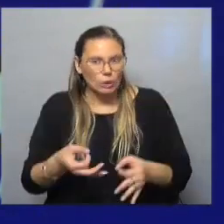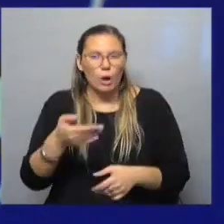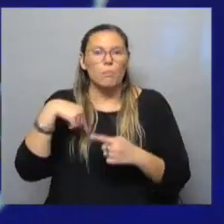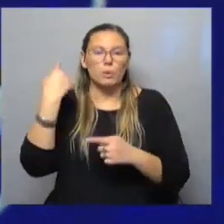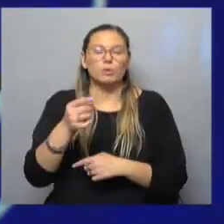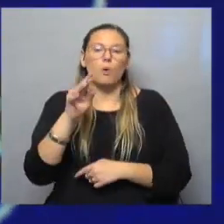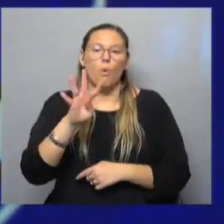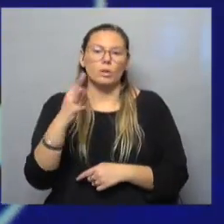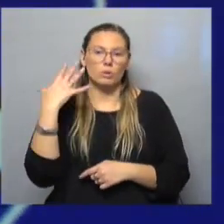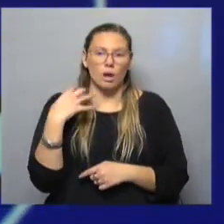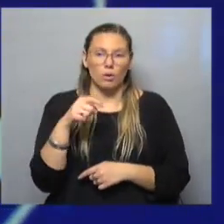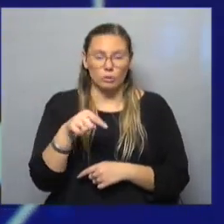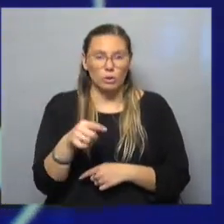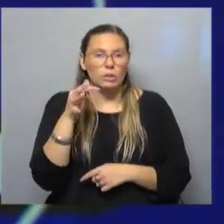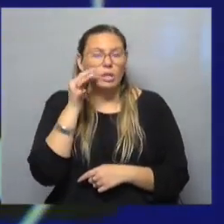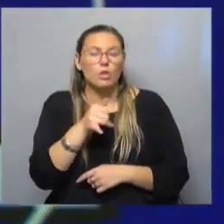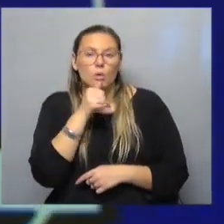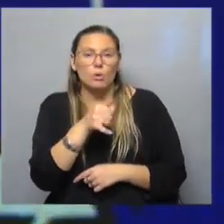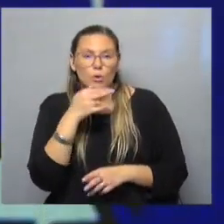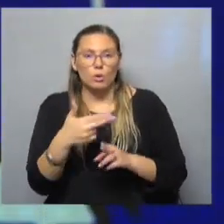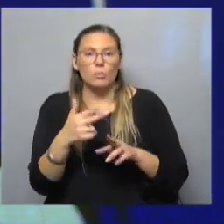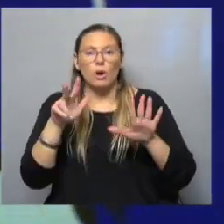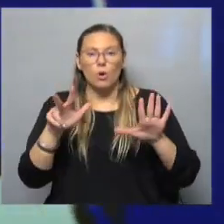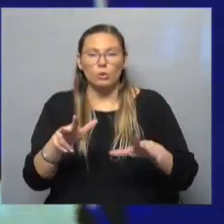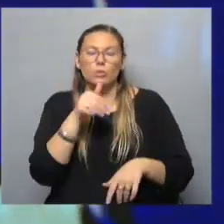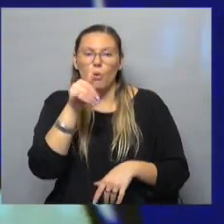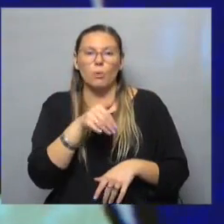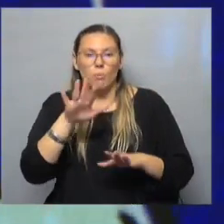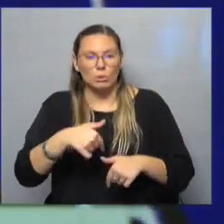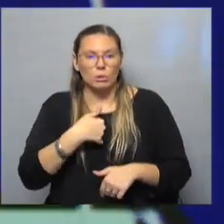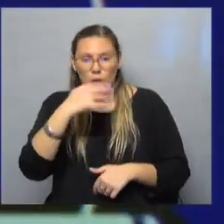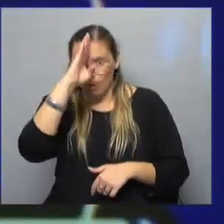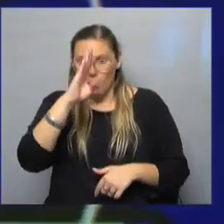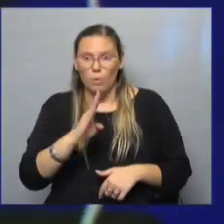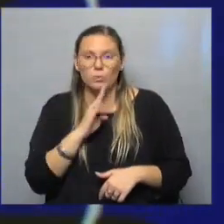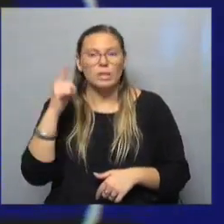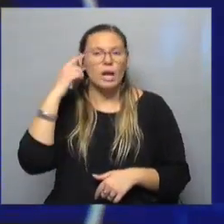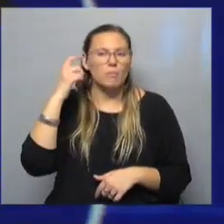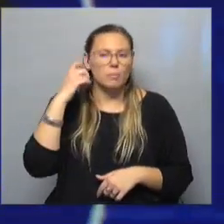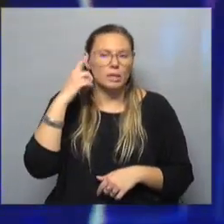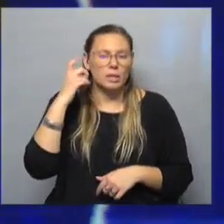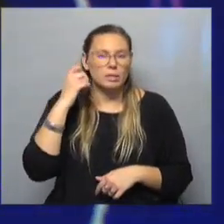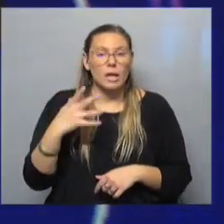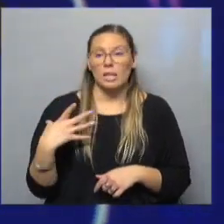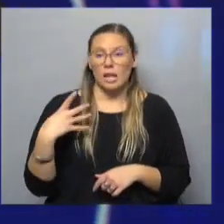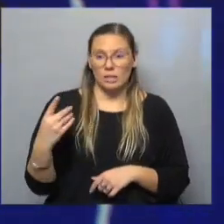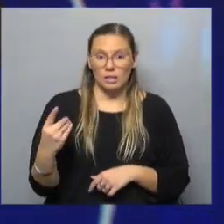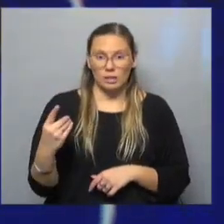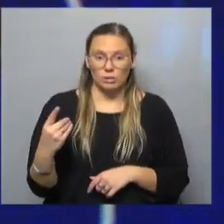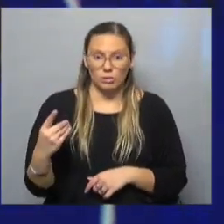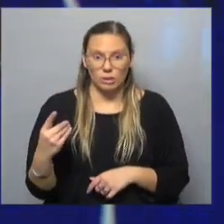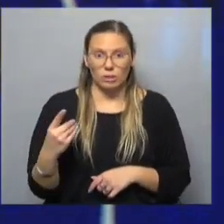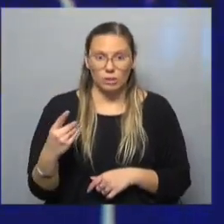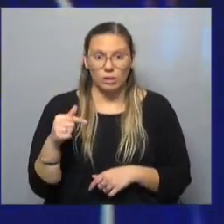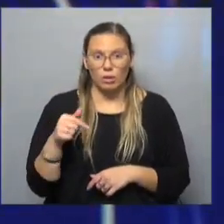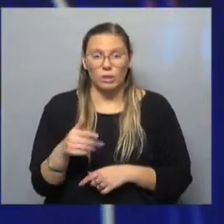4 de agosto. Este documental se llama 8 cuentos sobre mi hipoacusia y es la experiencia de la directora justamente